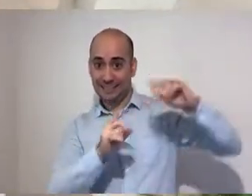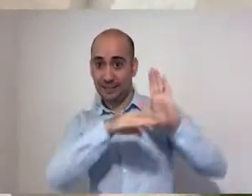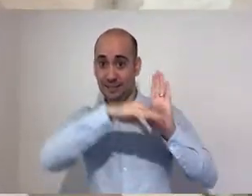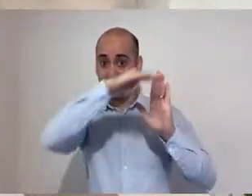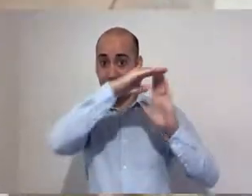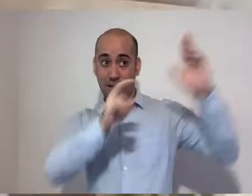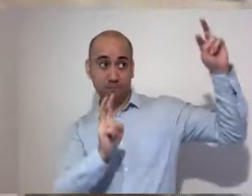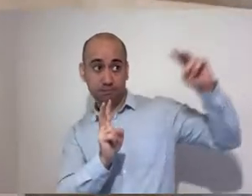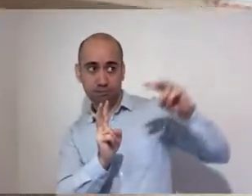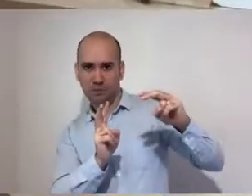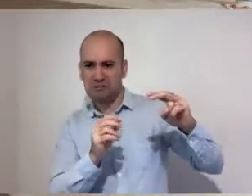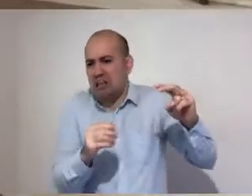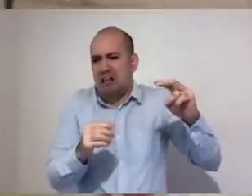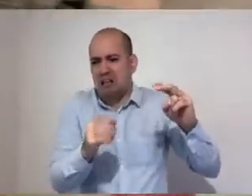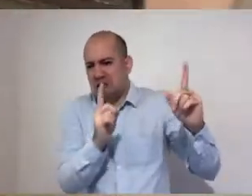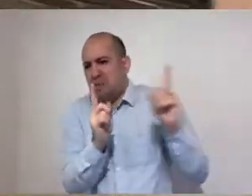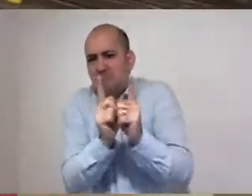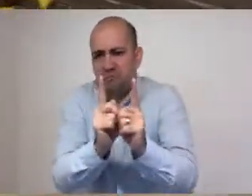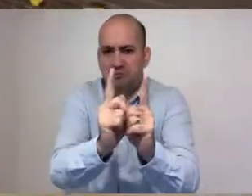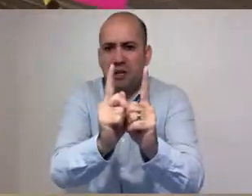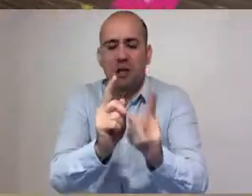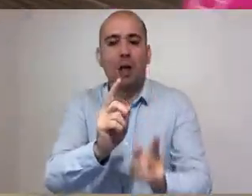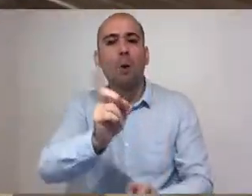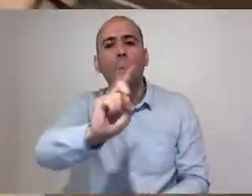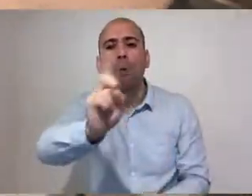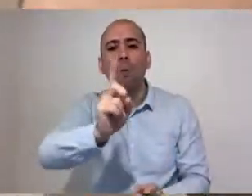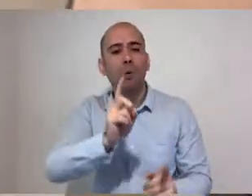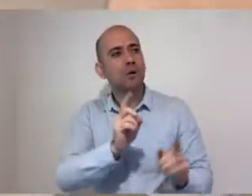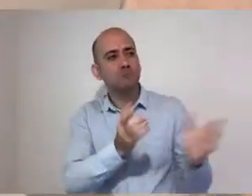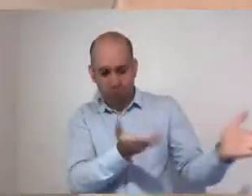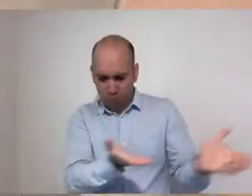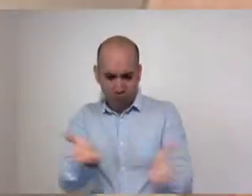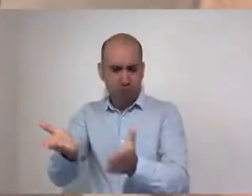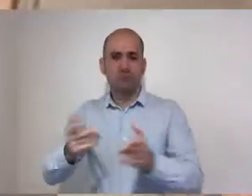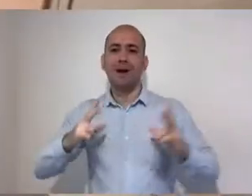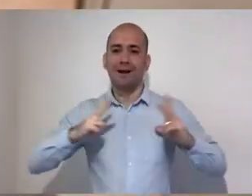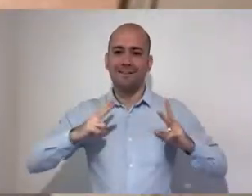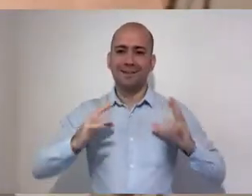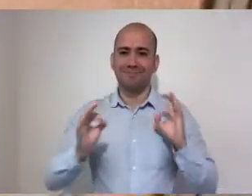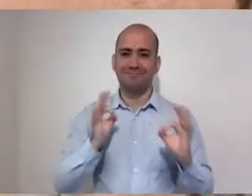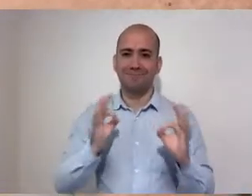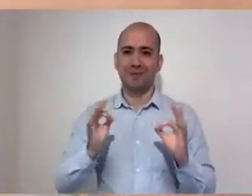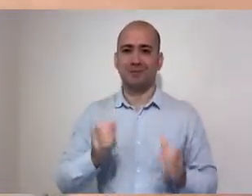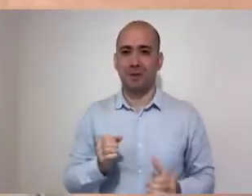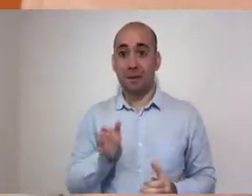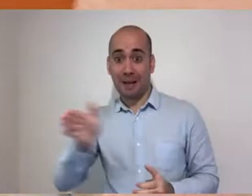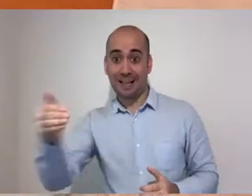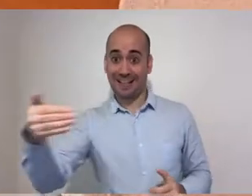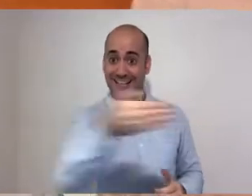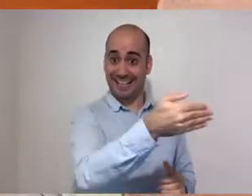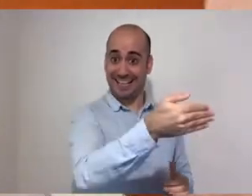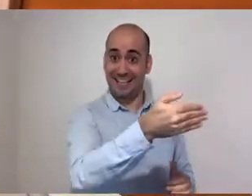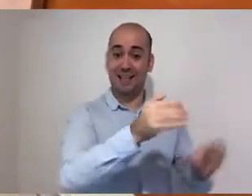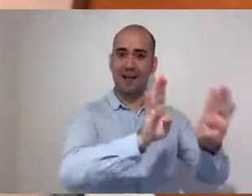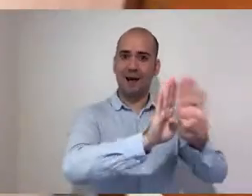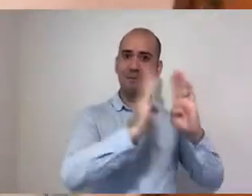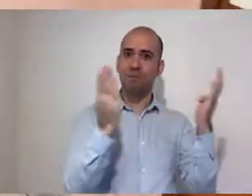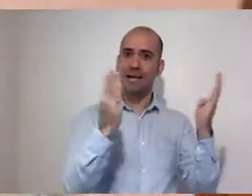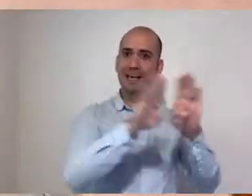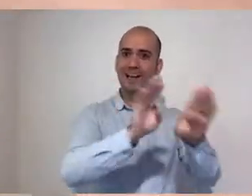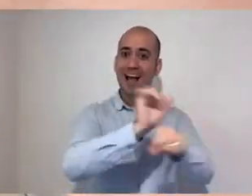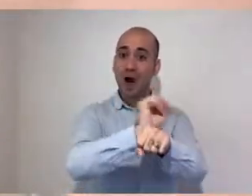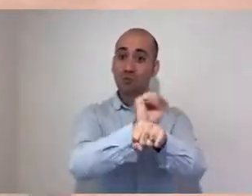vienen bajando sus compañeros y se dirige a la salida por el portón de estacionamiento donde